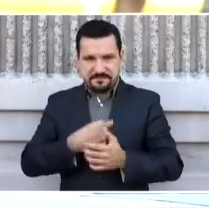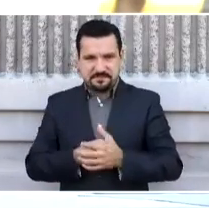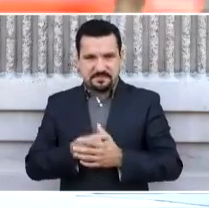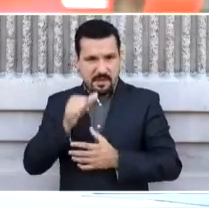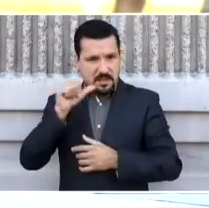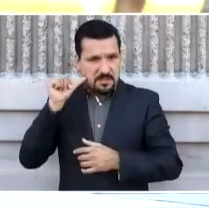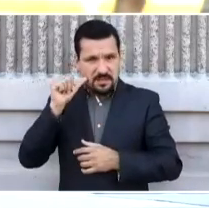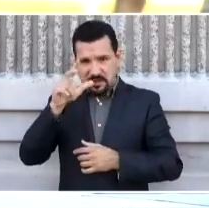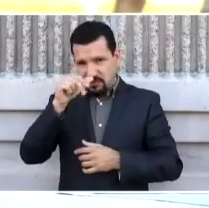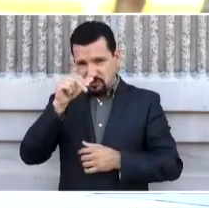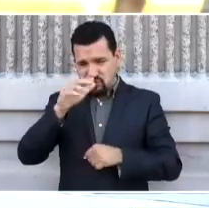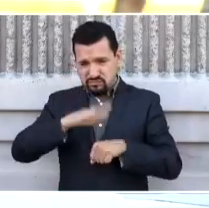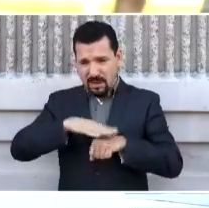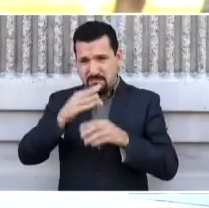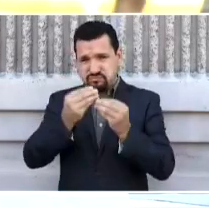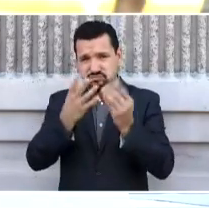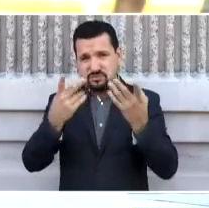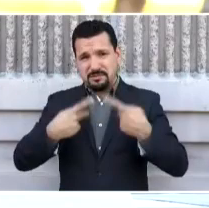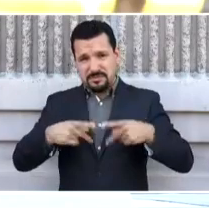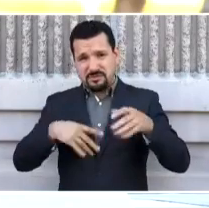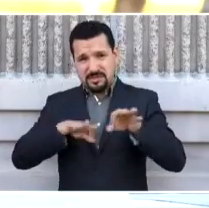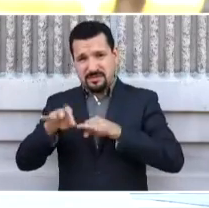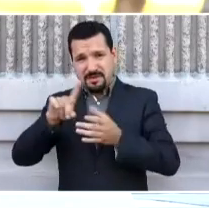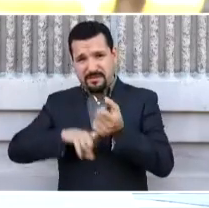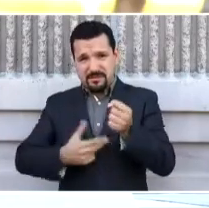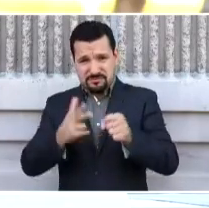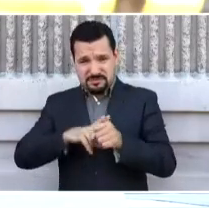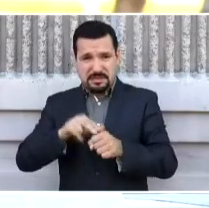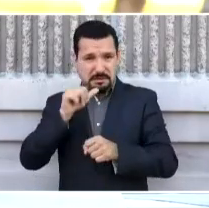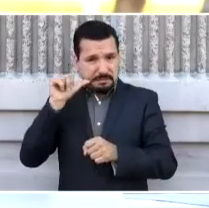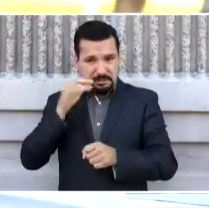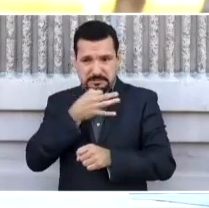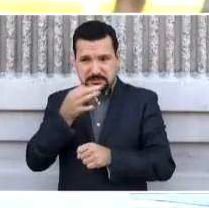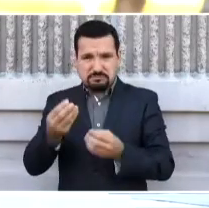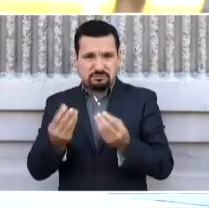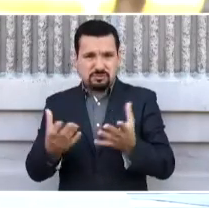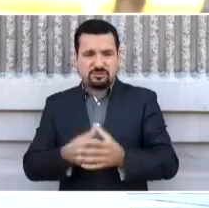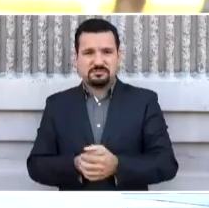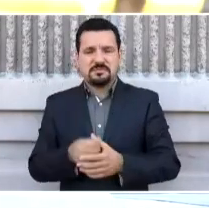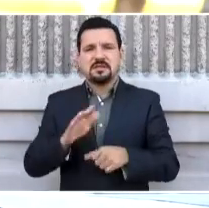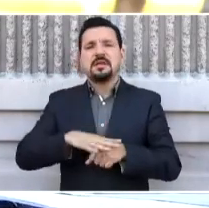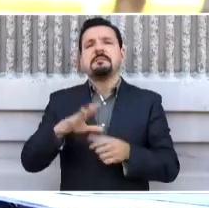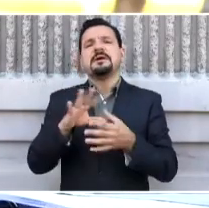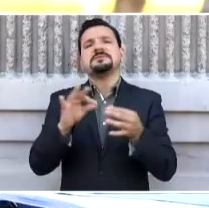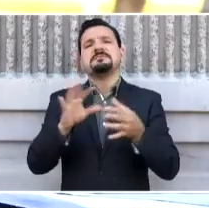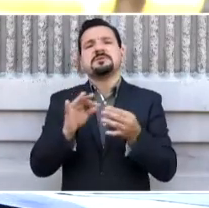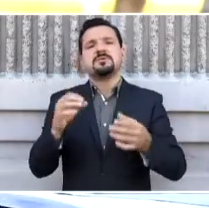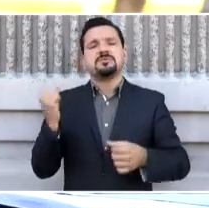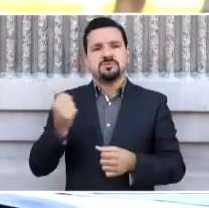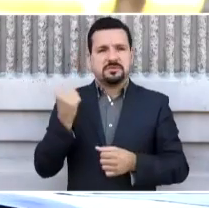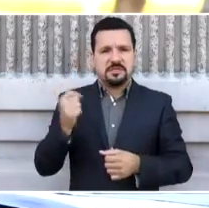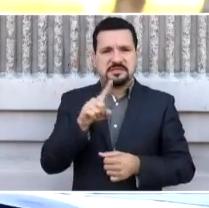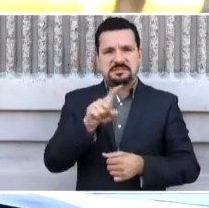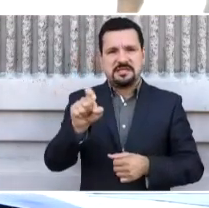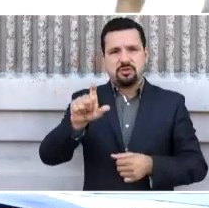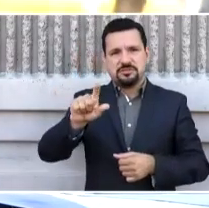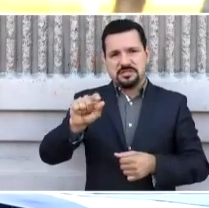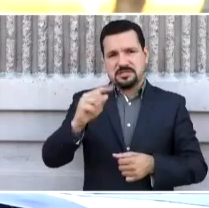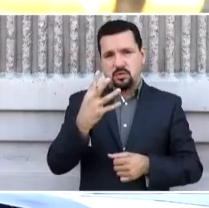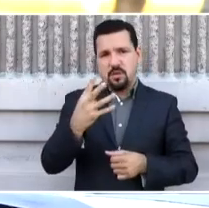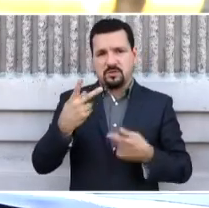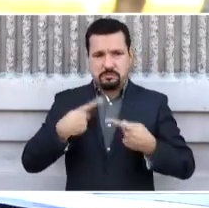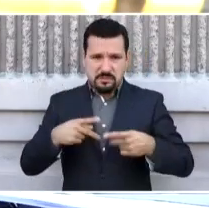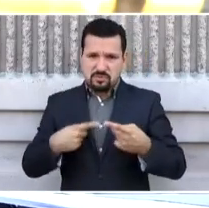Hermosillo tuvo el mayor número de casos en personal de salud. ¿Qué más les digo? Afortunadamente, 174 de ellos son